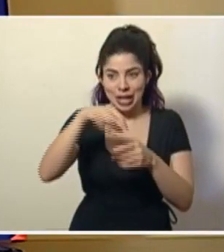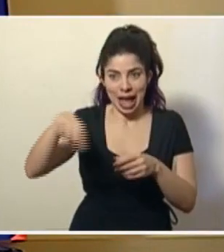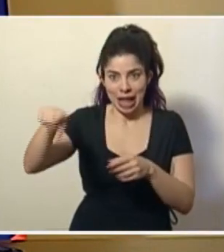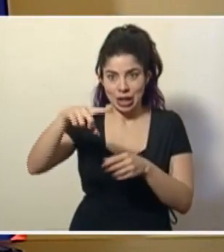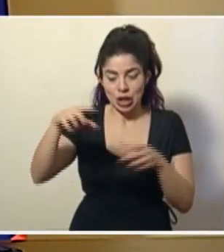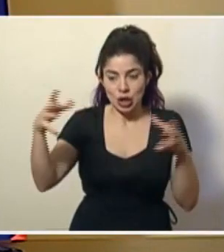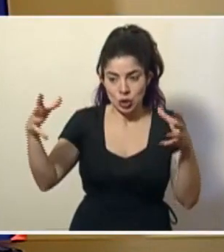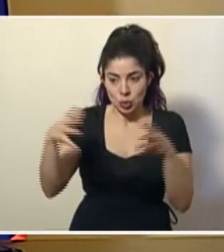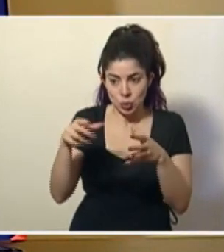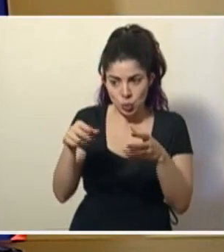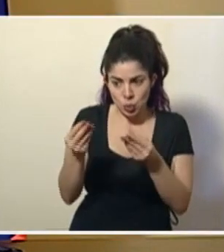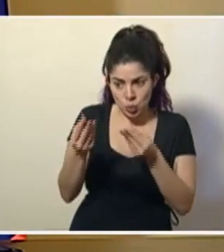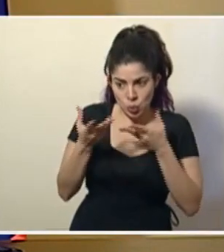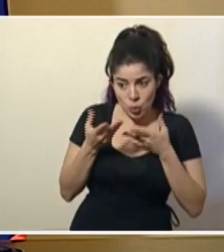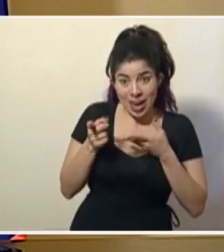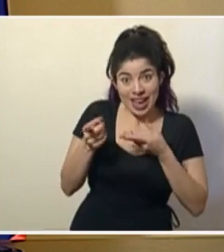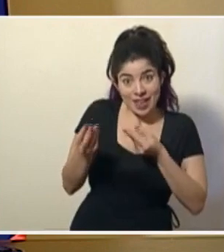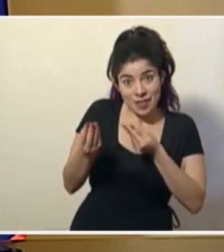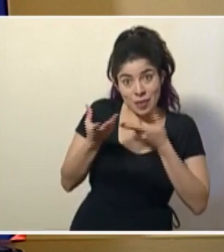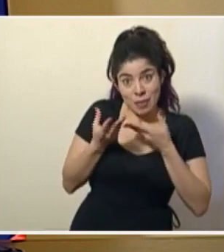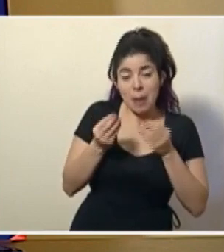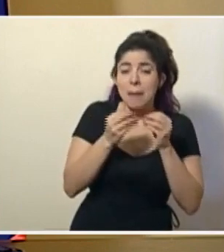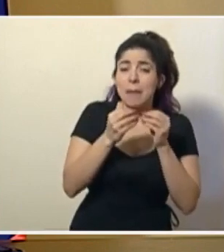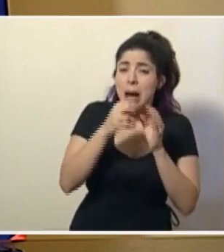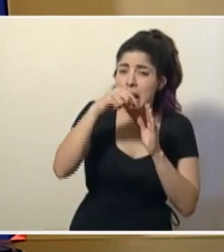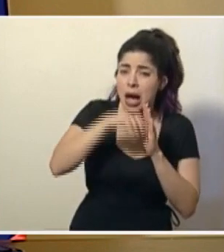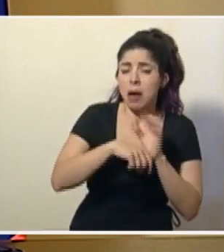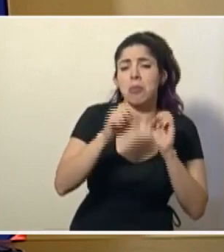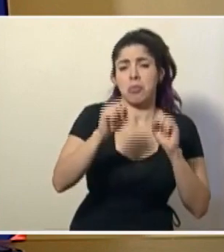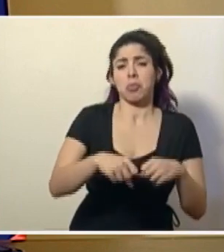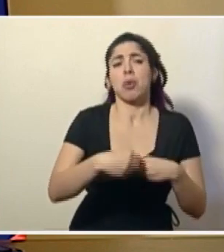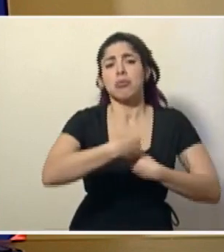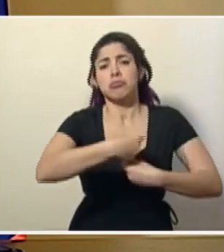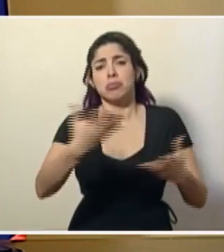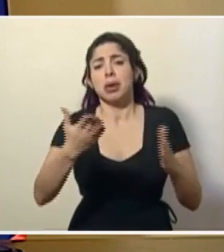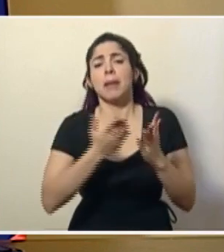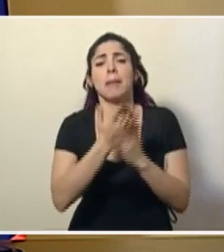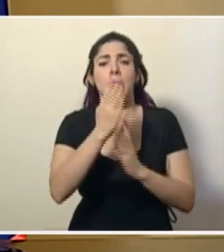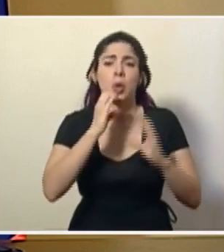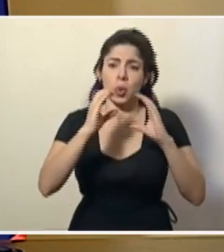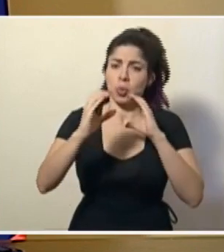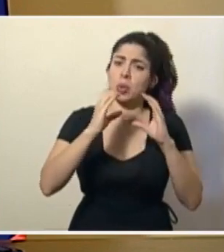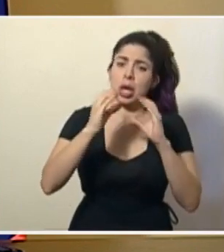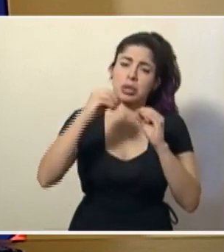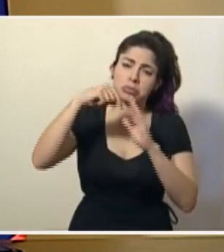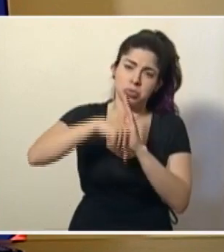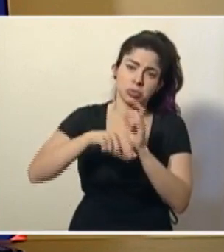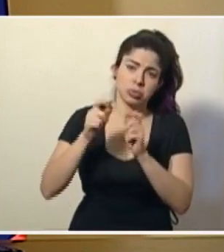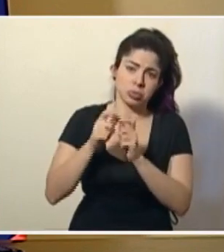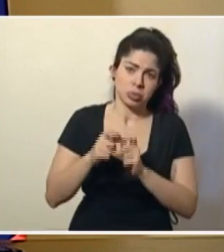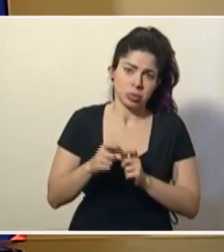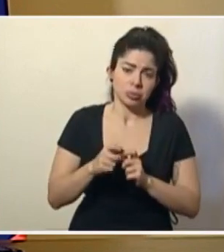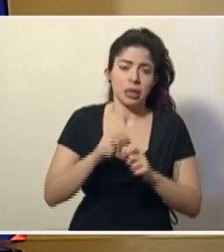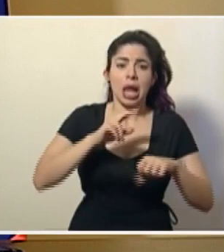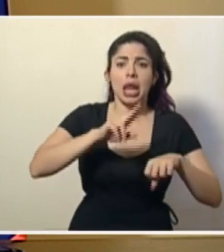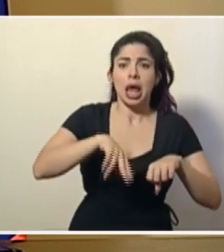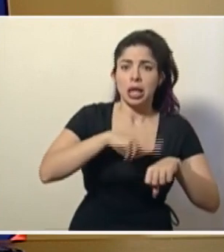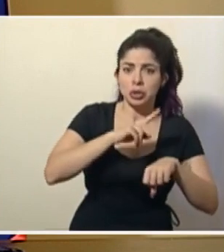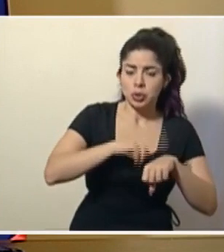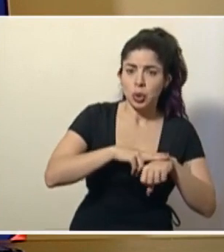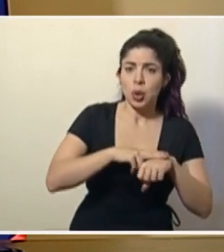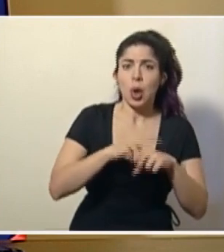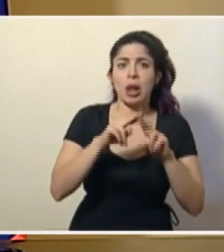cantones. La información detallada pues se entregará a los diferentes medios de comunicación, tanto los de cobertura